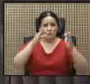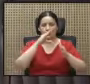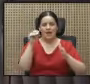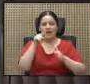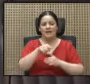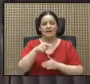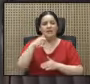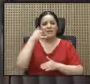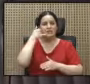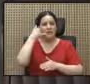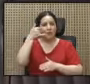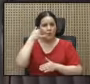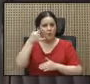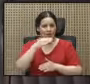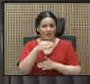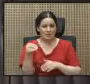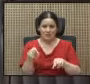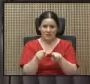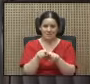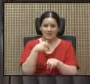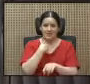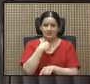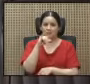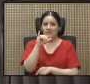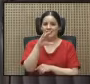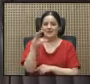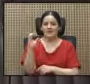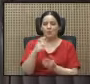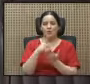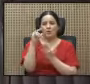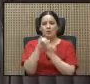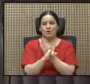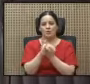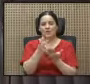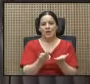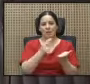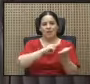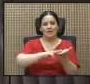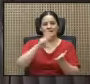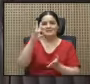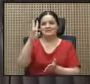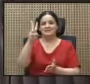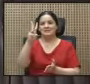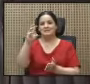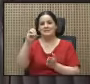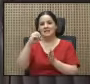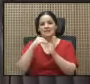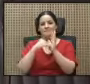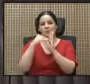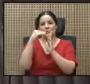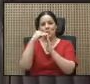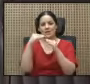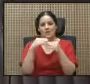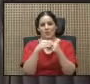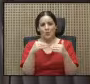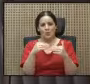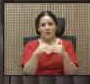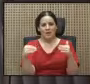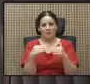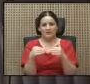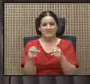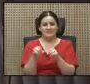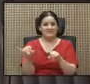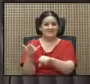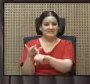el ICE con un proyecto adjudicado de 60 millones de dólares intacto desde hace 3 años y